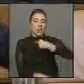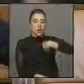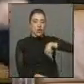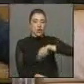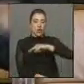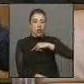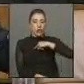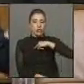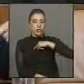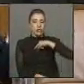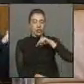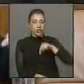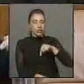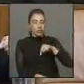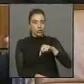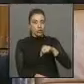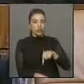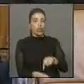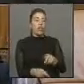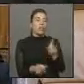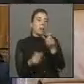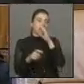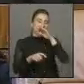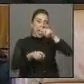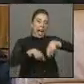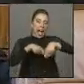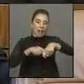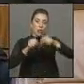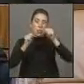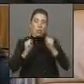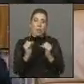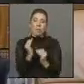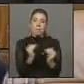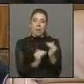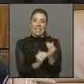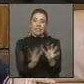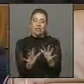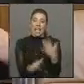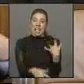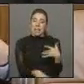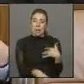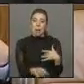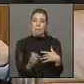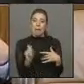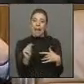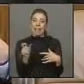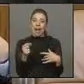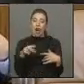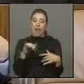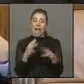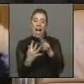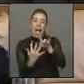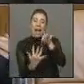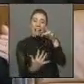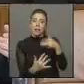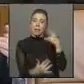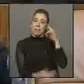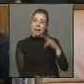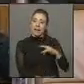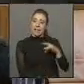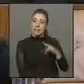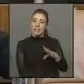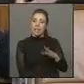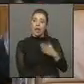la extemporaneidad, por ejemplo, en nuestros agricultores puede ser un plus importante para la Patagonia y puede ser una alternativa importante para Chile.